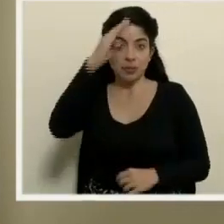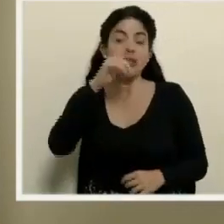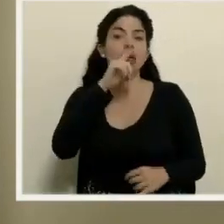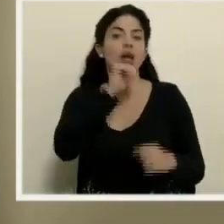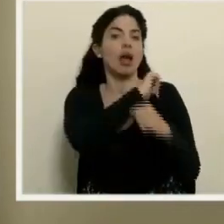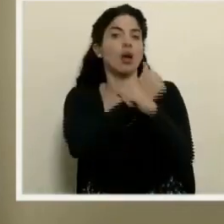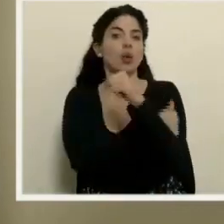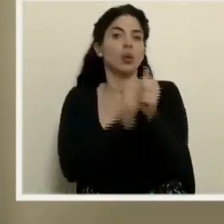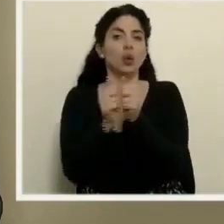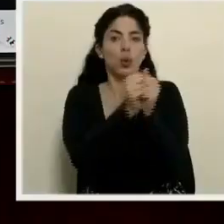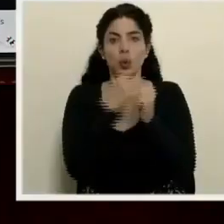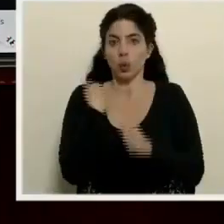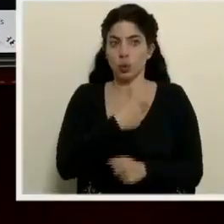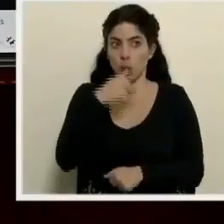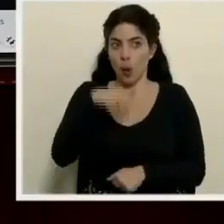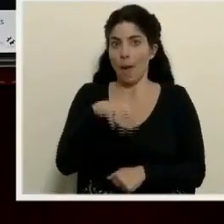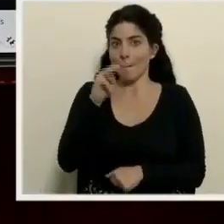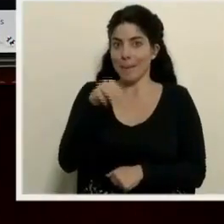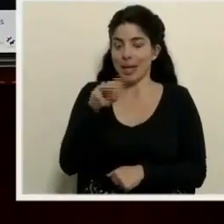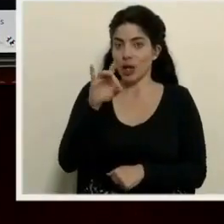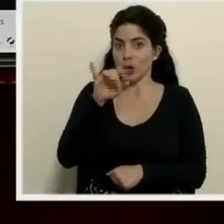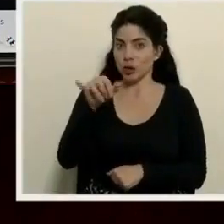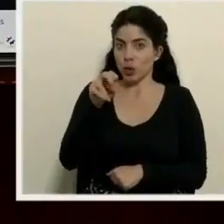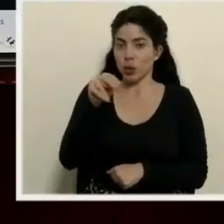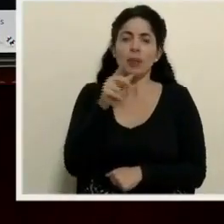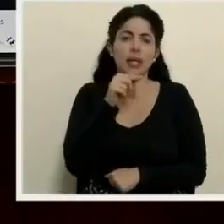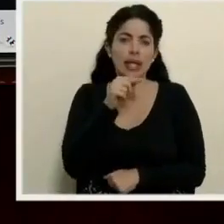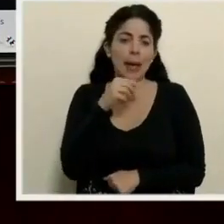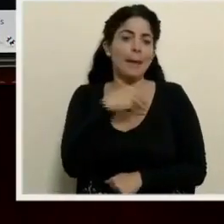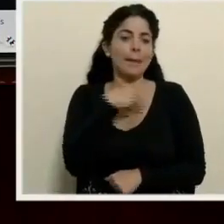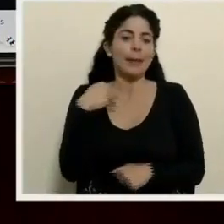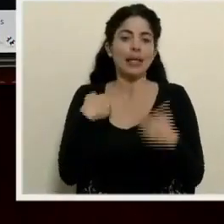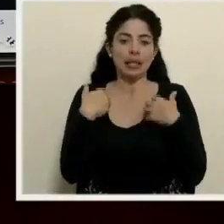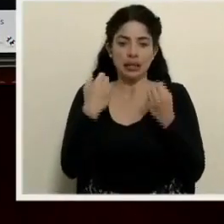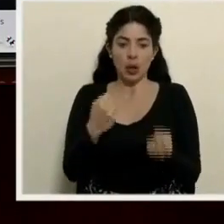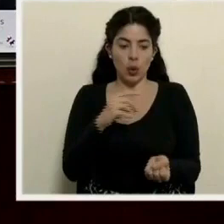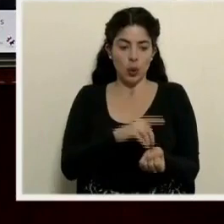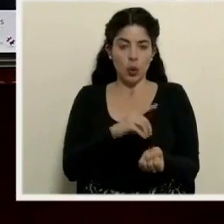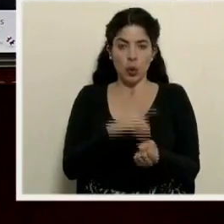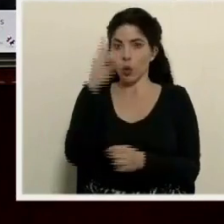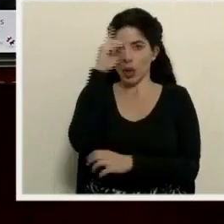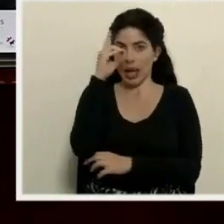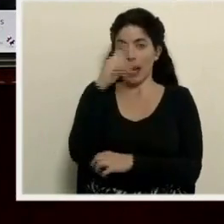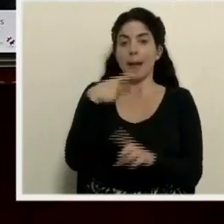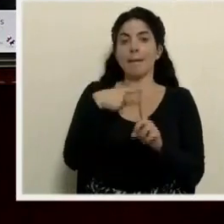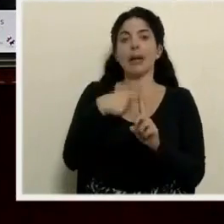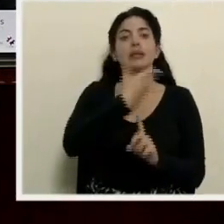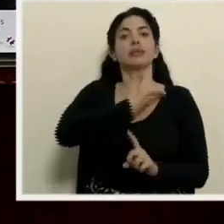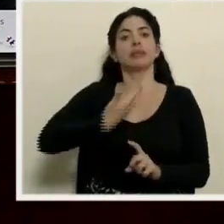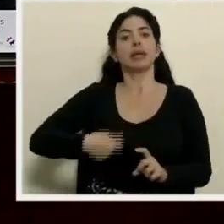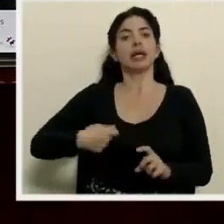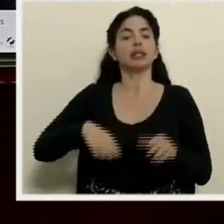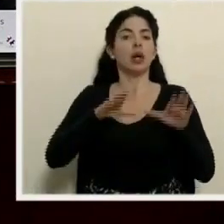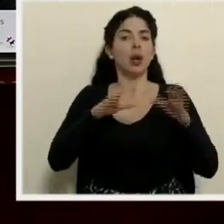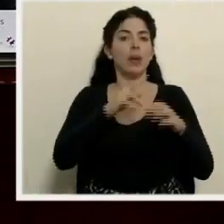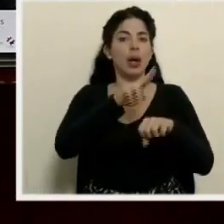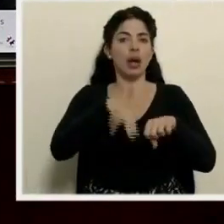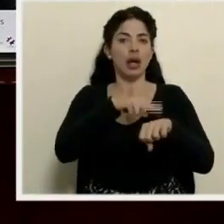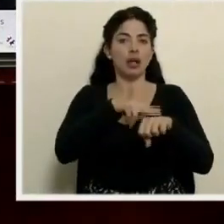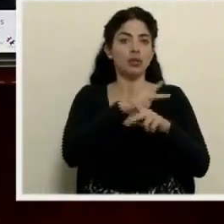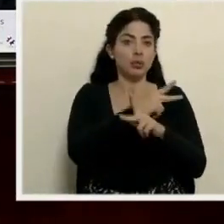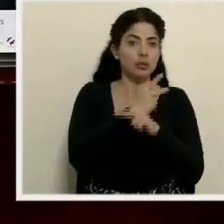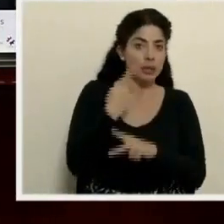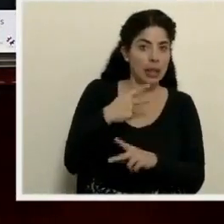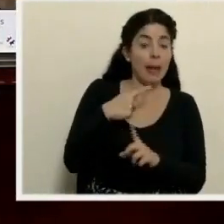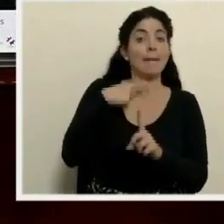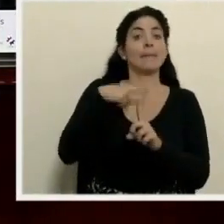autoridades que nos acompañan este martes, 8 de junio, el ministro de Salud, el doctor Daniel Salas, y el presidente de la Comisión Nacional de Prevención de